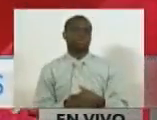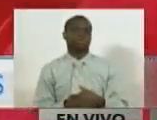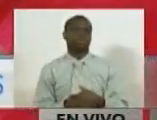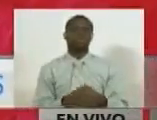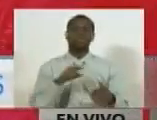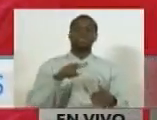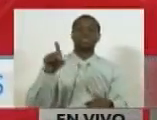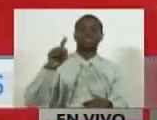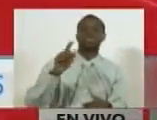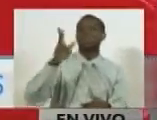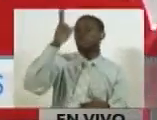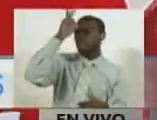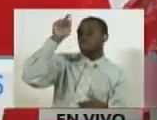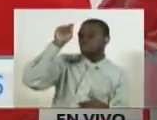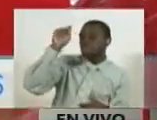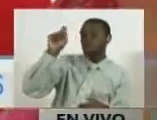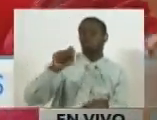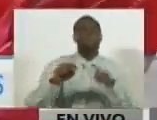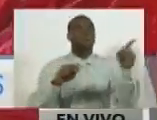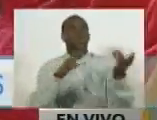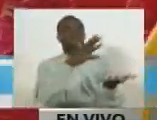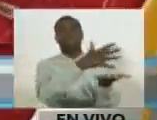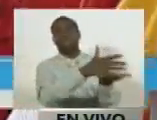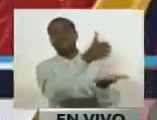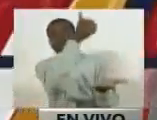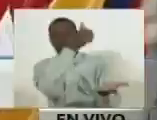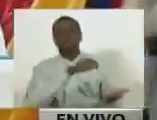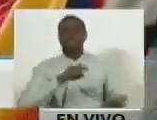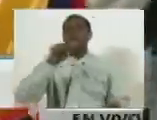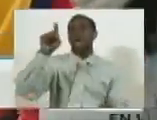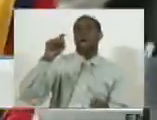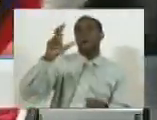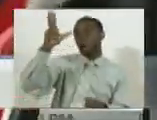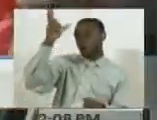en Punto Fijo, en Puerto Ordaz, en Coro.